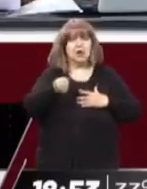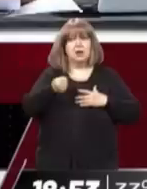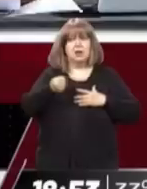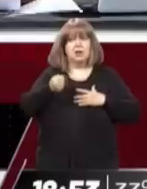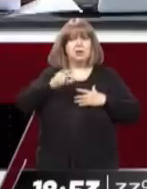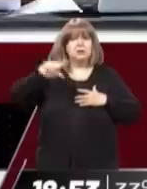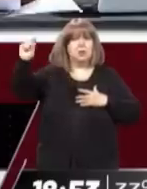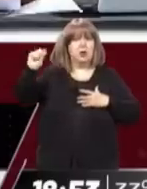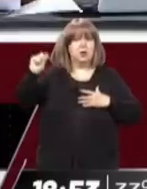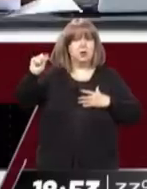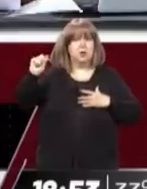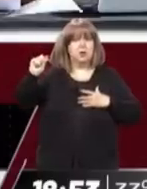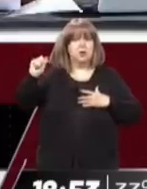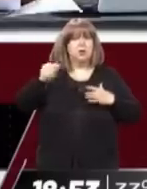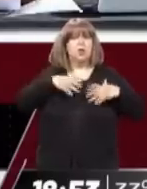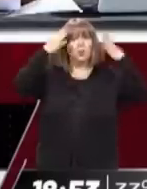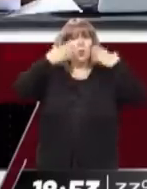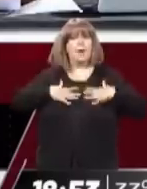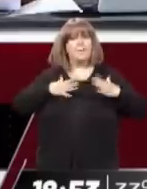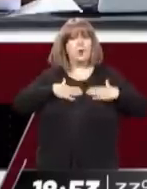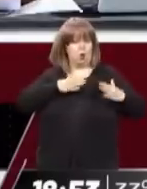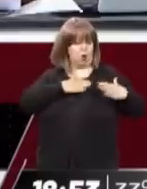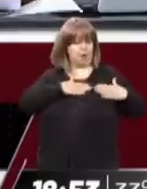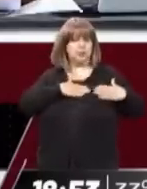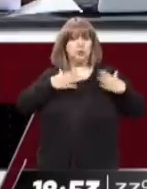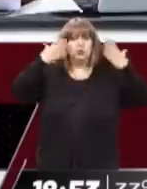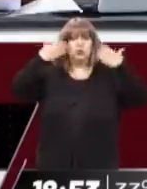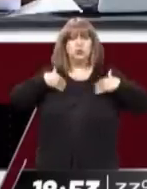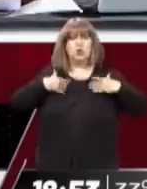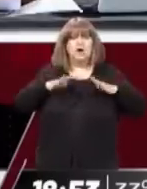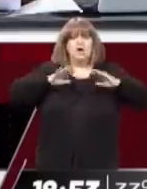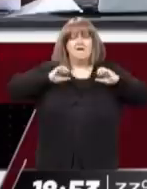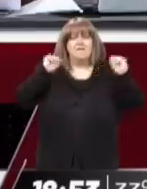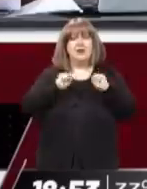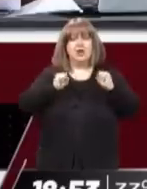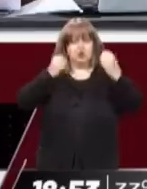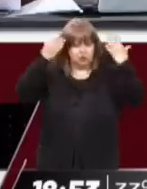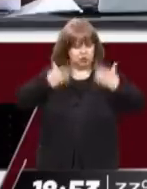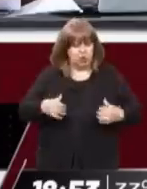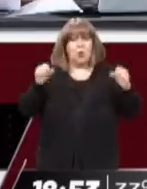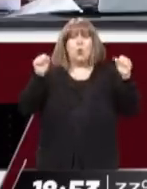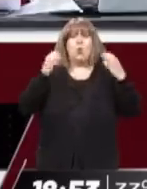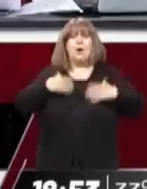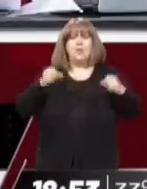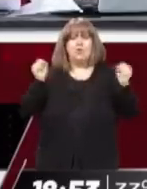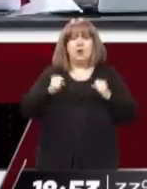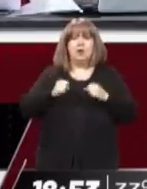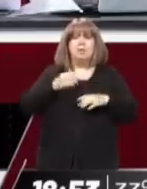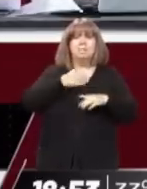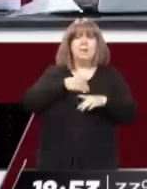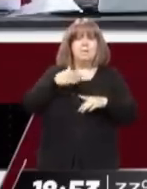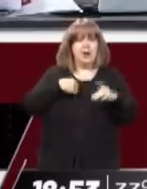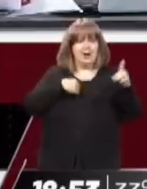ellos. Claro, por eso estoy diciendo que tienen un perfil psicopático grave, que en ningún momento